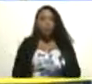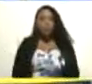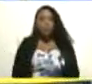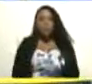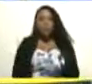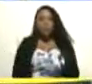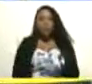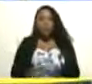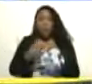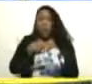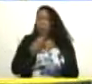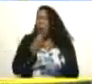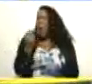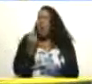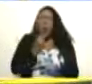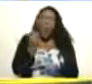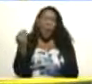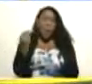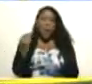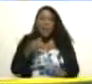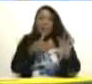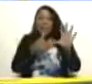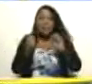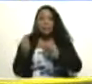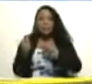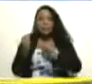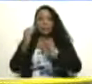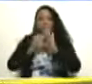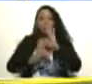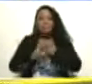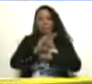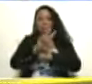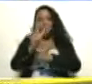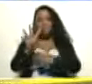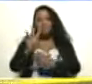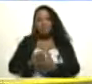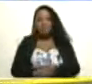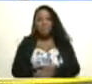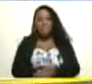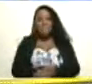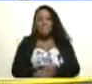Estaba chamito, pues. 60 menos 24.